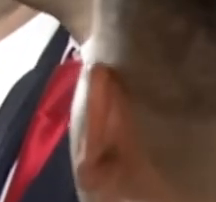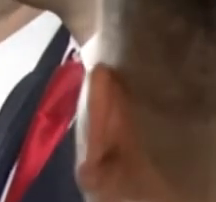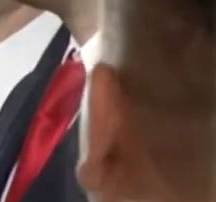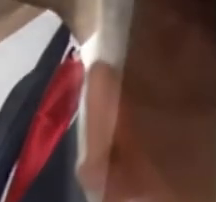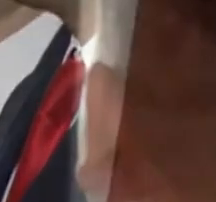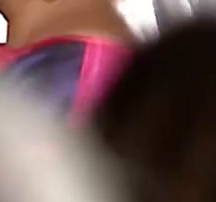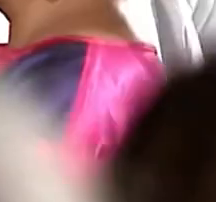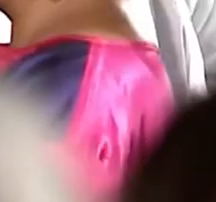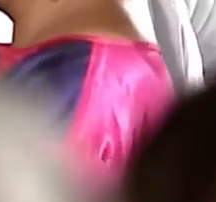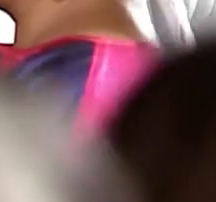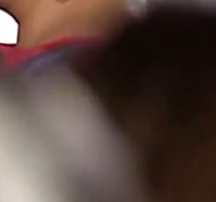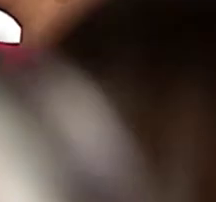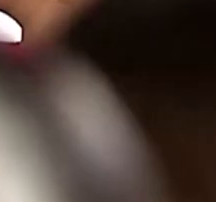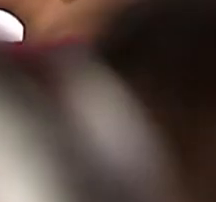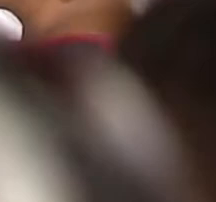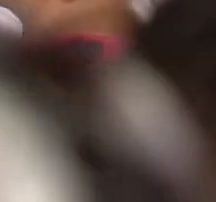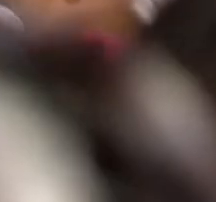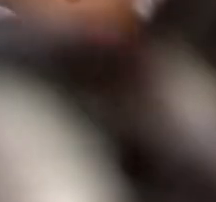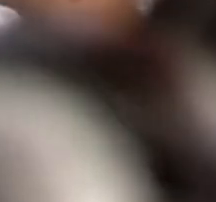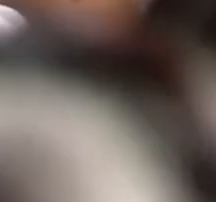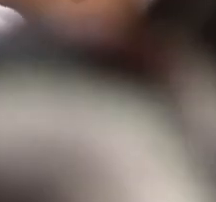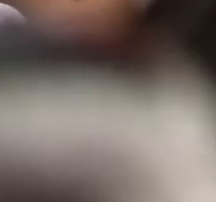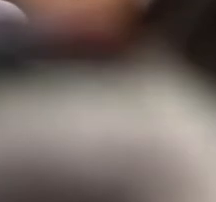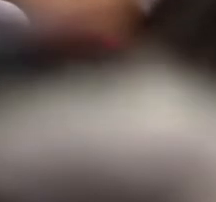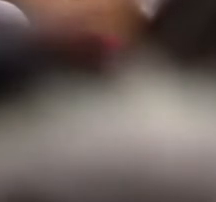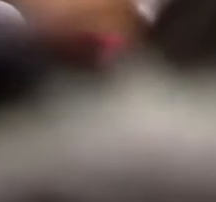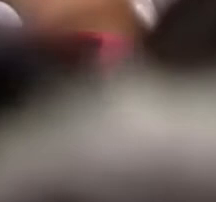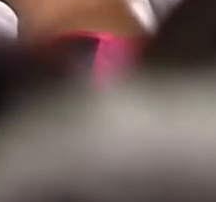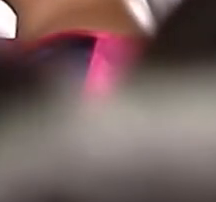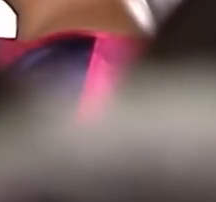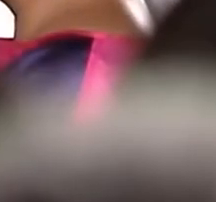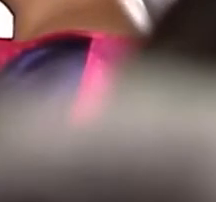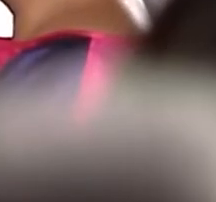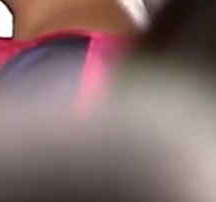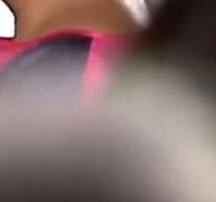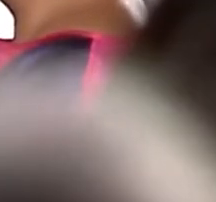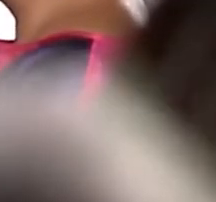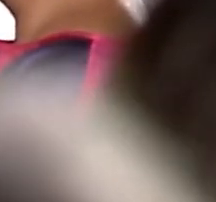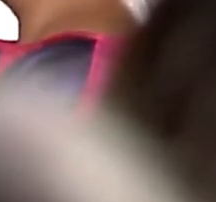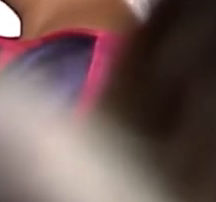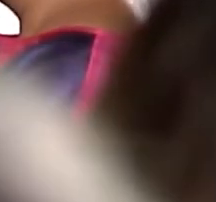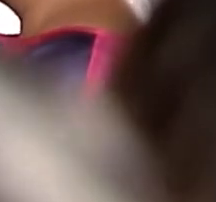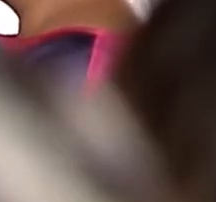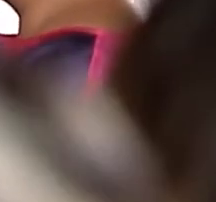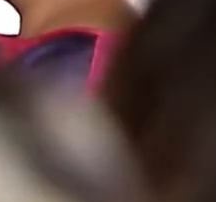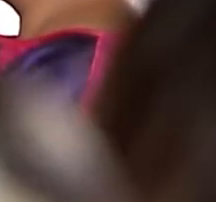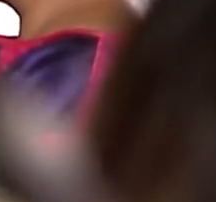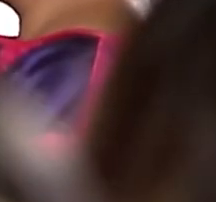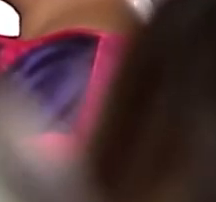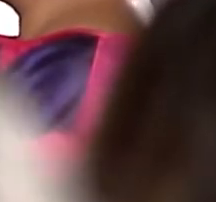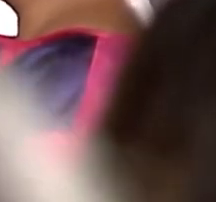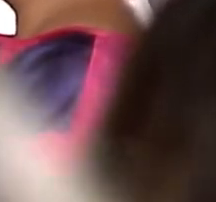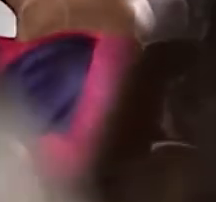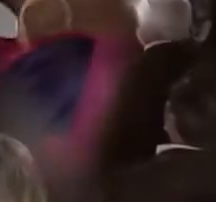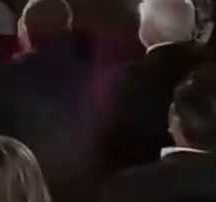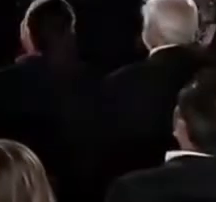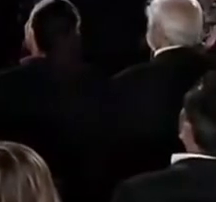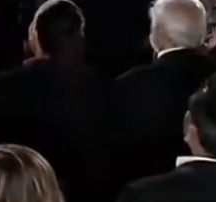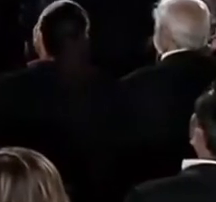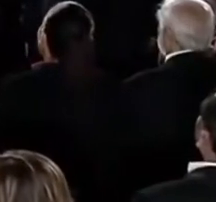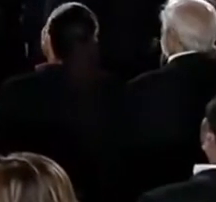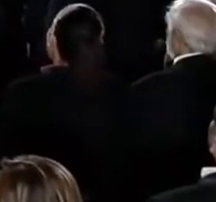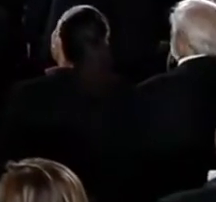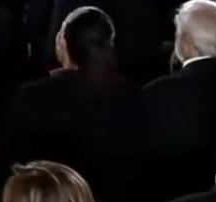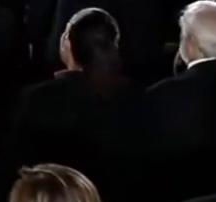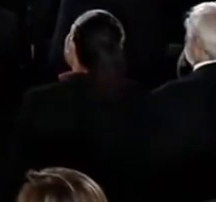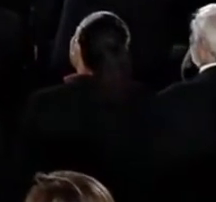sus centros la tierra al sonoro rugir del cañón. Y retiembla en sus